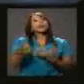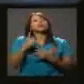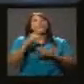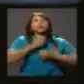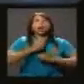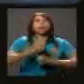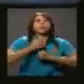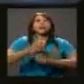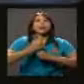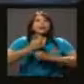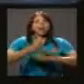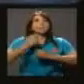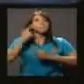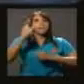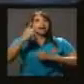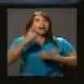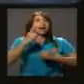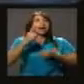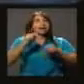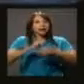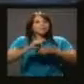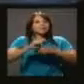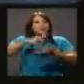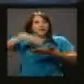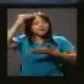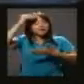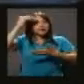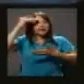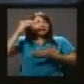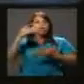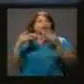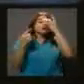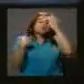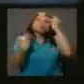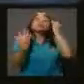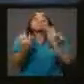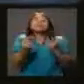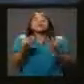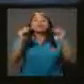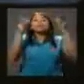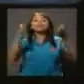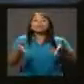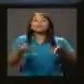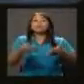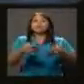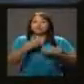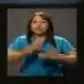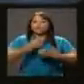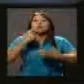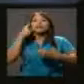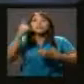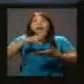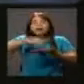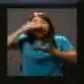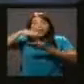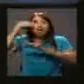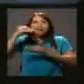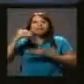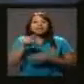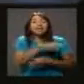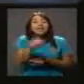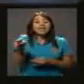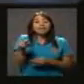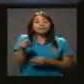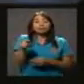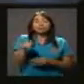capacitarse que los mismos docentes consideren como una necesidad el que no solamente hayan reivindicaciones como las que piden en las